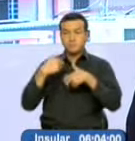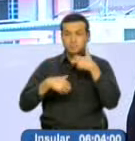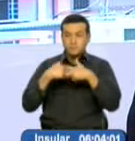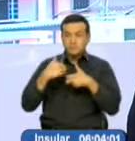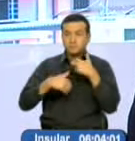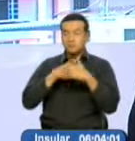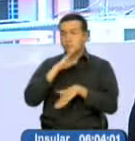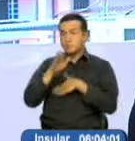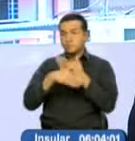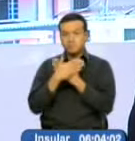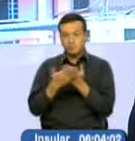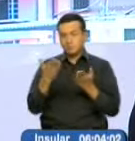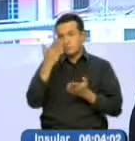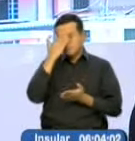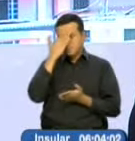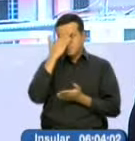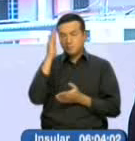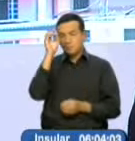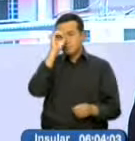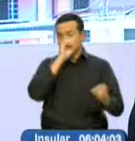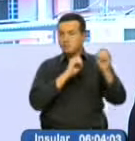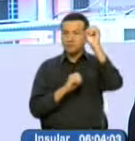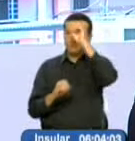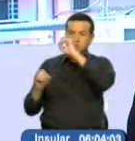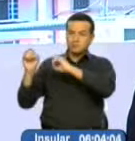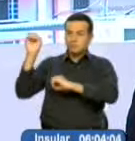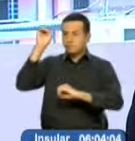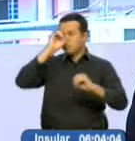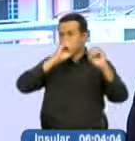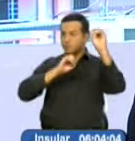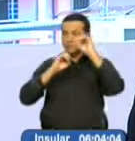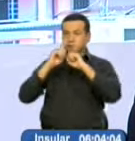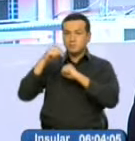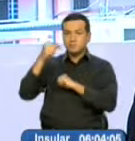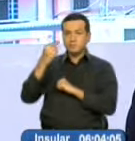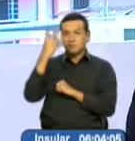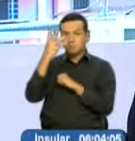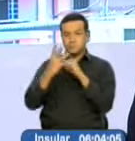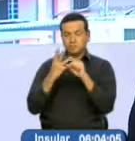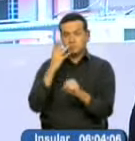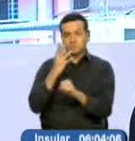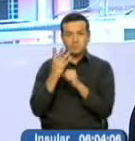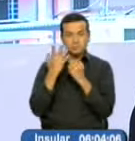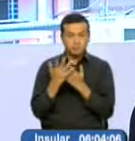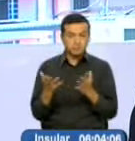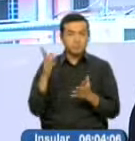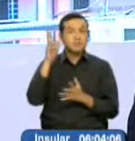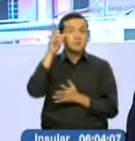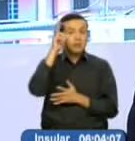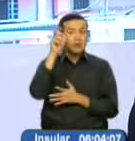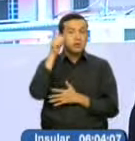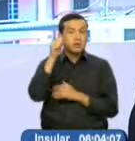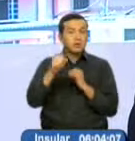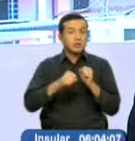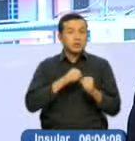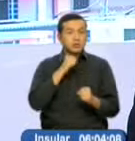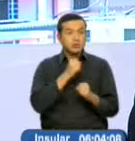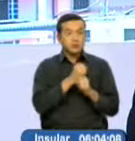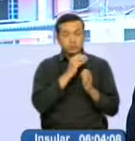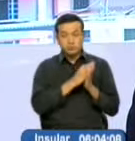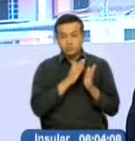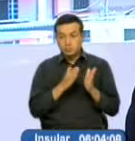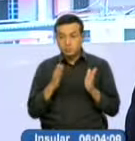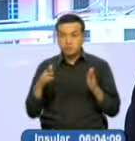las anotaciones u observaciones que pudieran haber para los próximos 4 años. Yo creo que en los últimos 10 años hemos avanzado